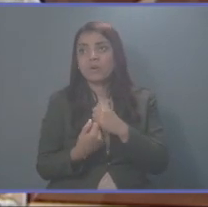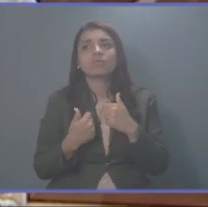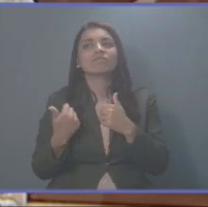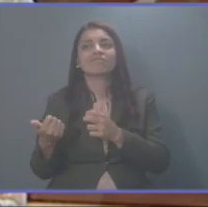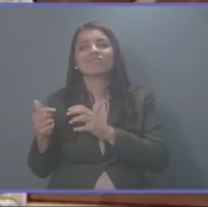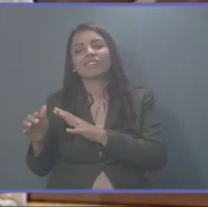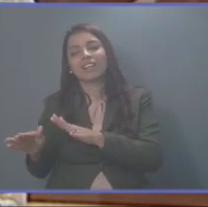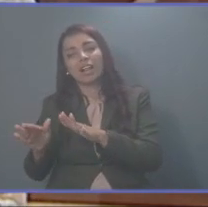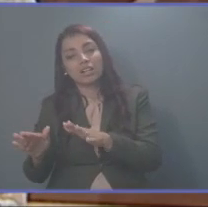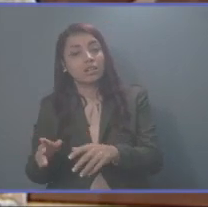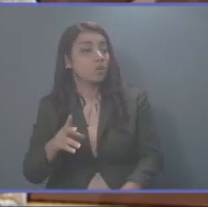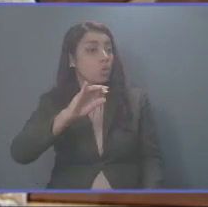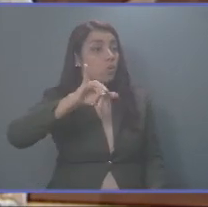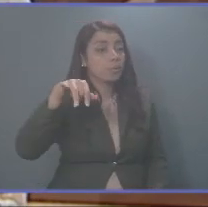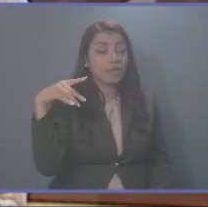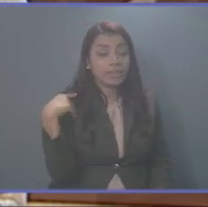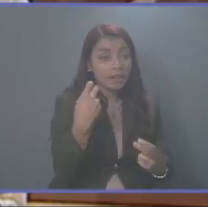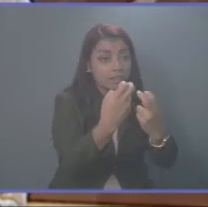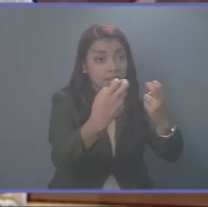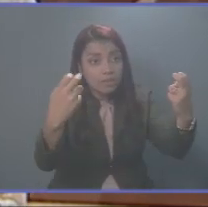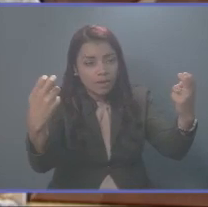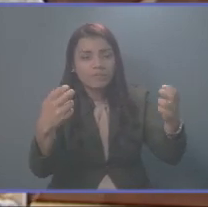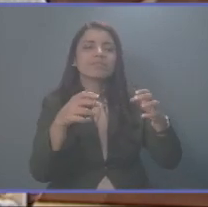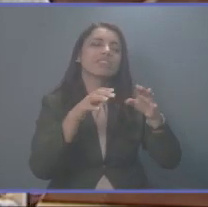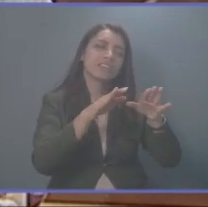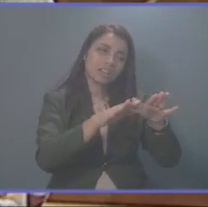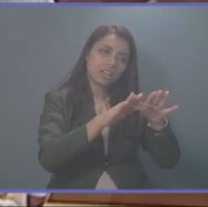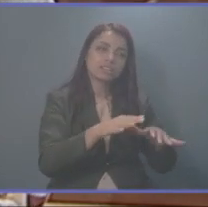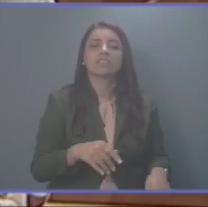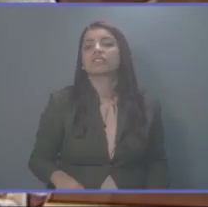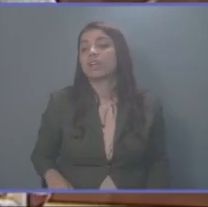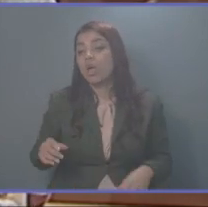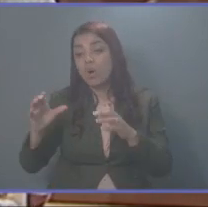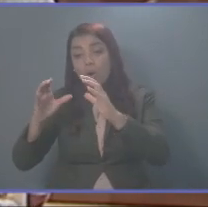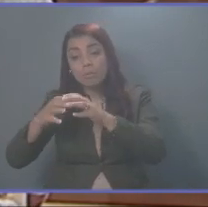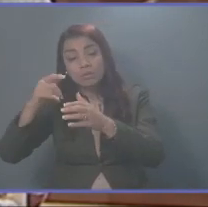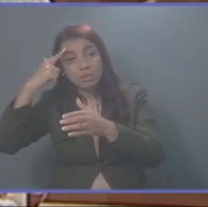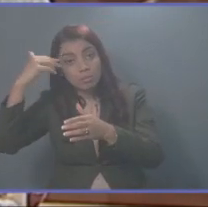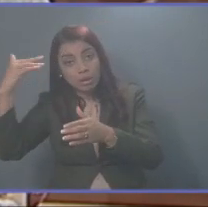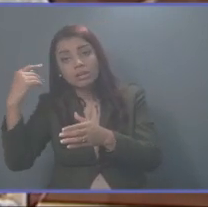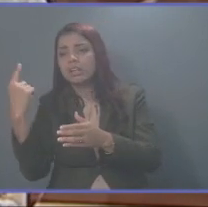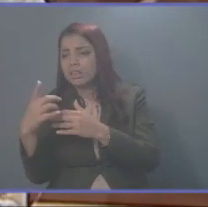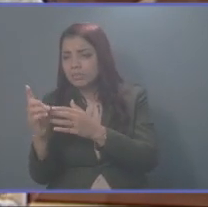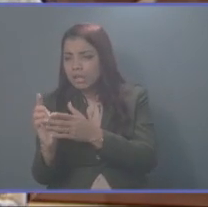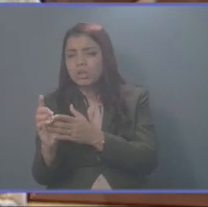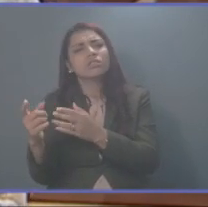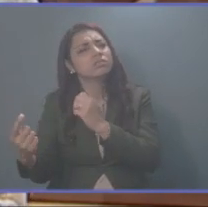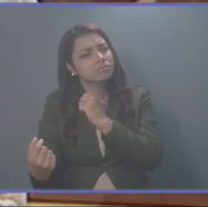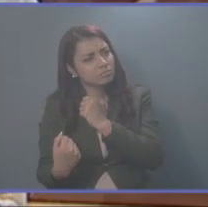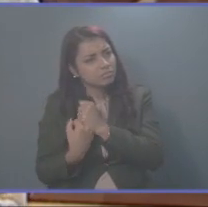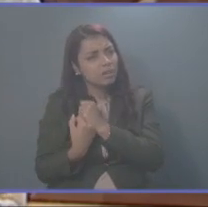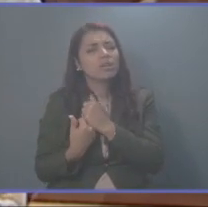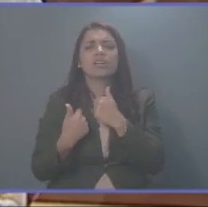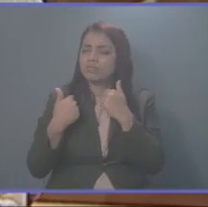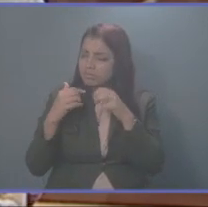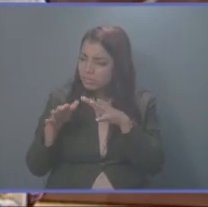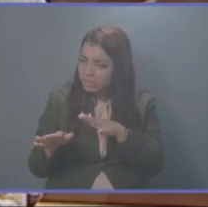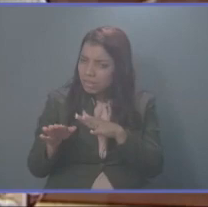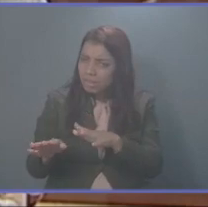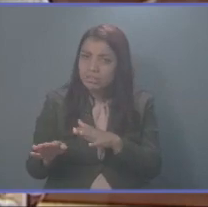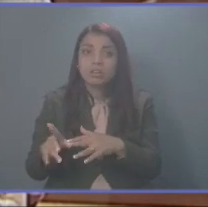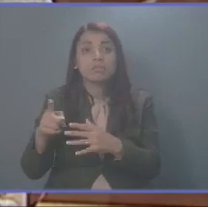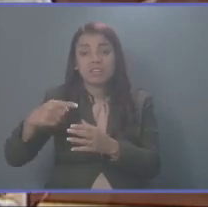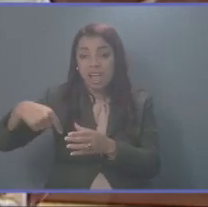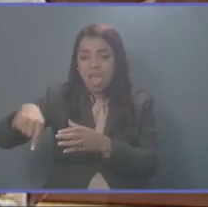Junta Directiva, a los diputados de la Comisión Política, quienes participaron en la construcción de consenso para